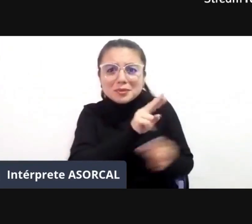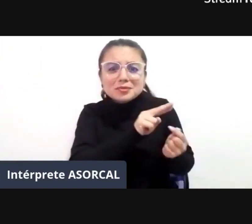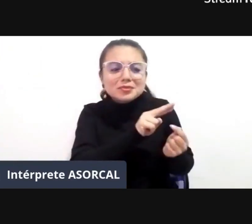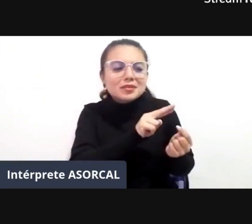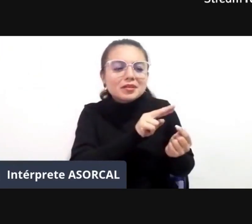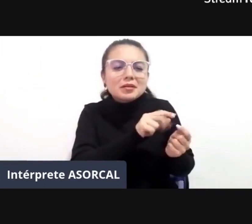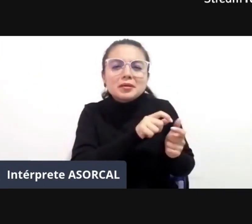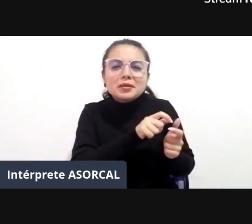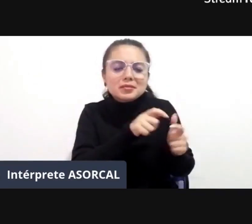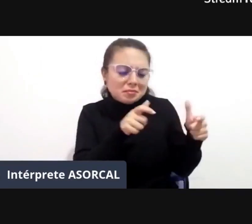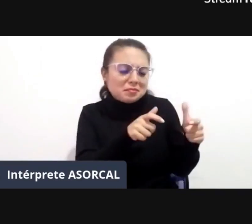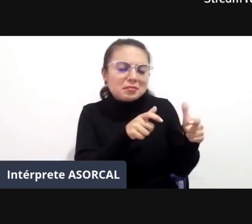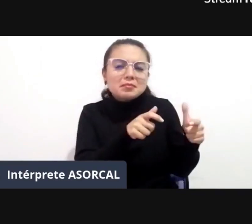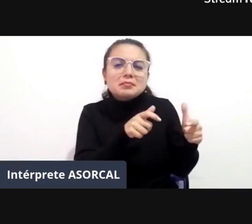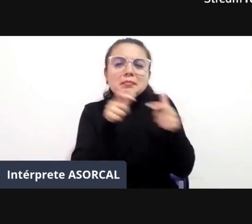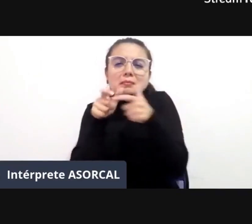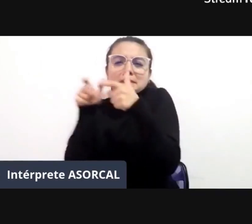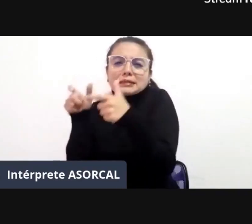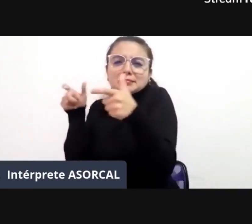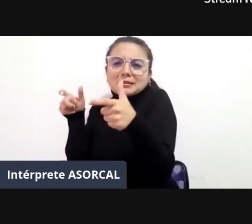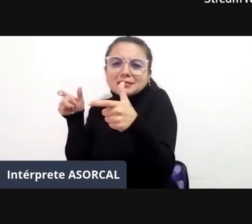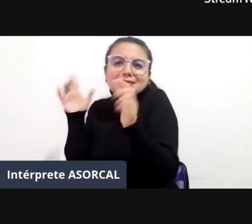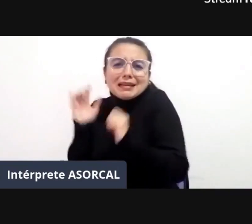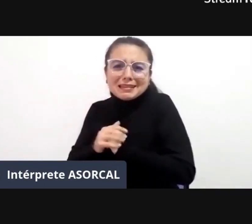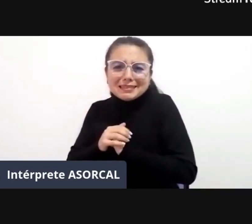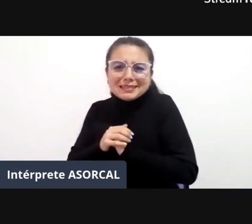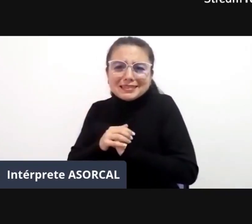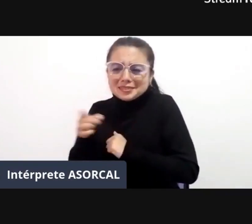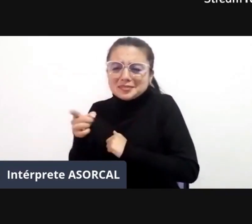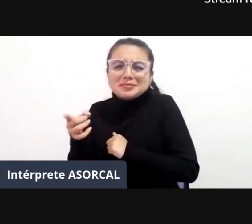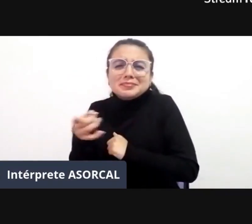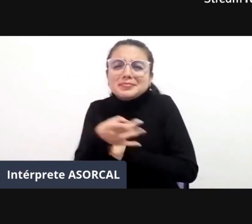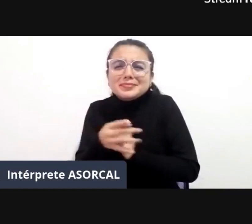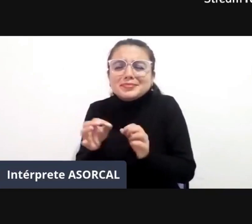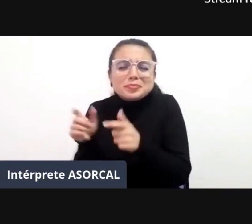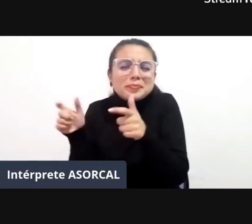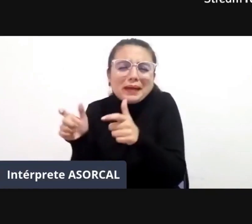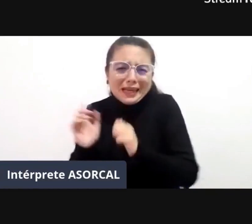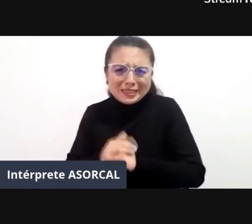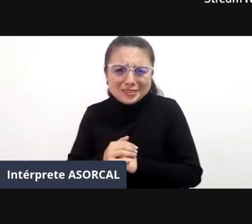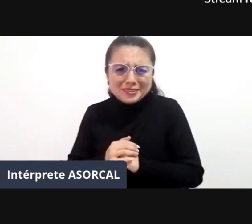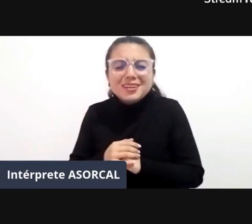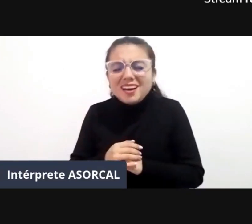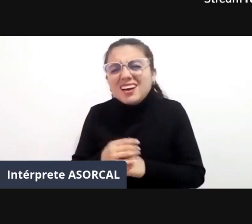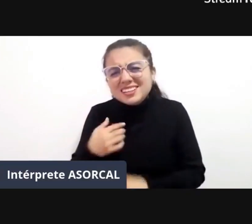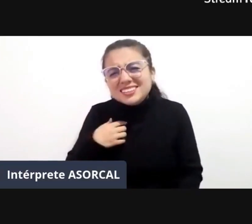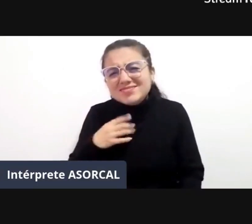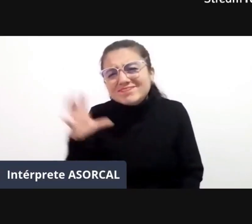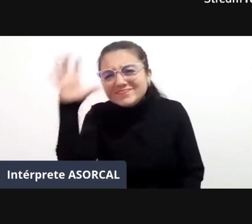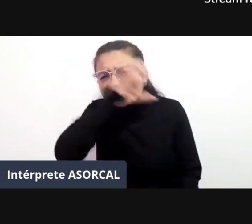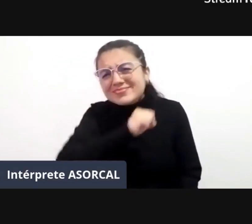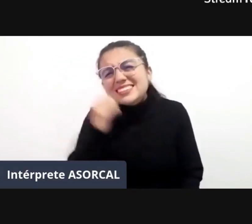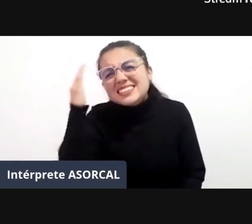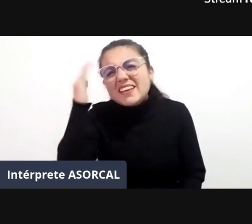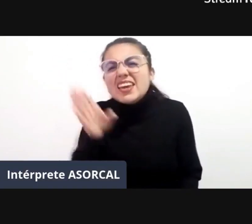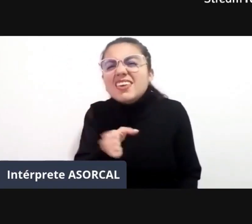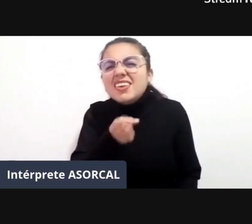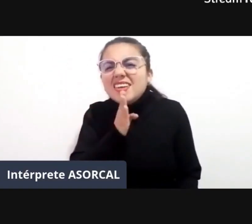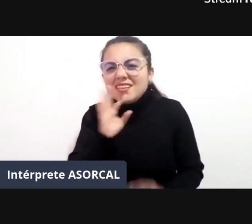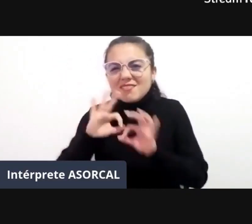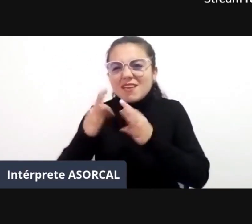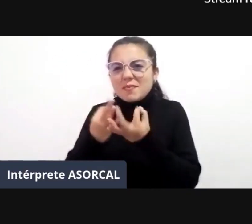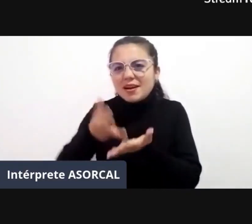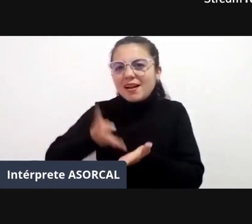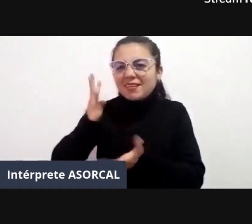la oligarquía, que en un país pequeño tiene nombre y apellido, conocemos los nombres de la oligarquía.